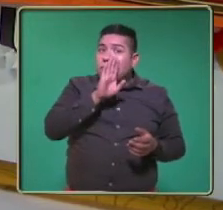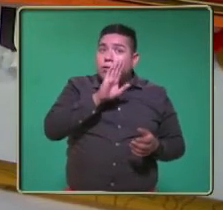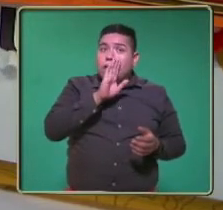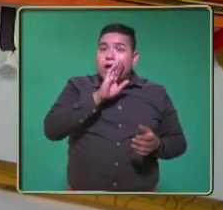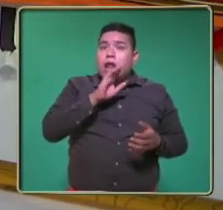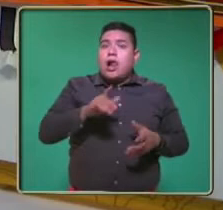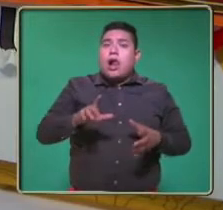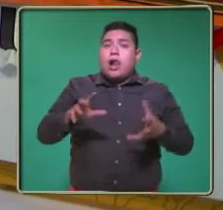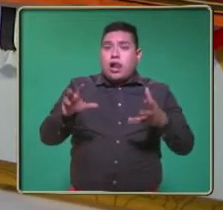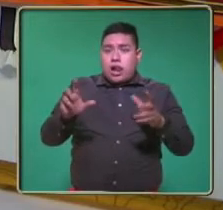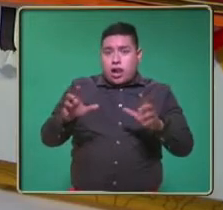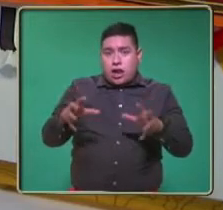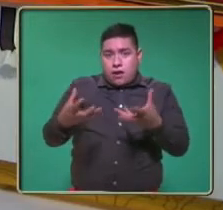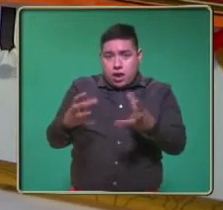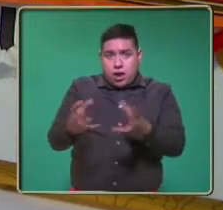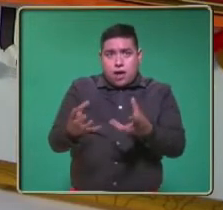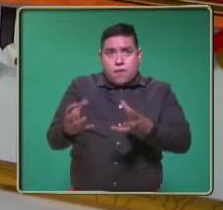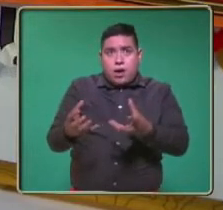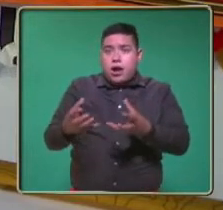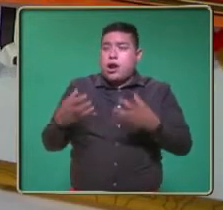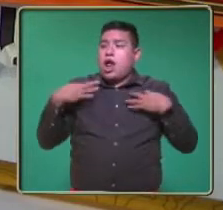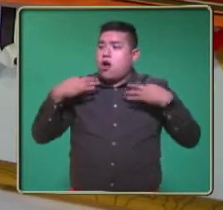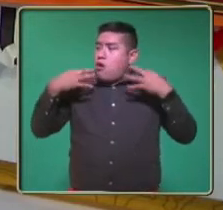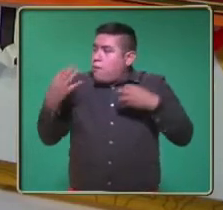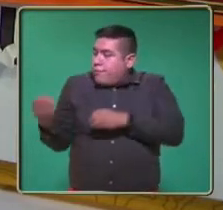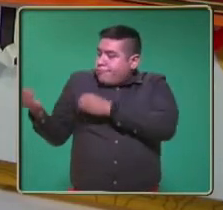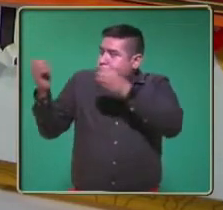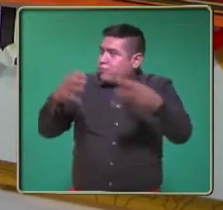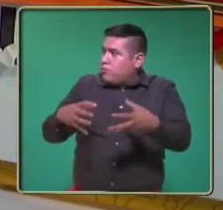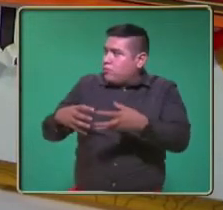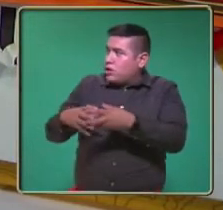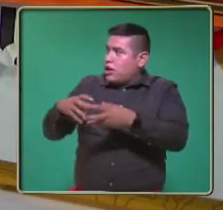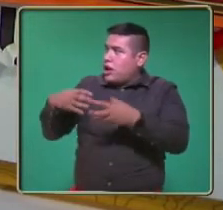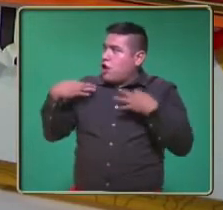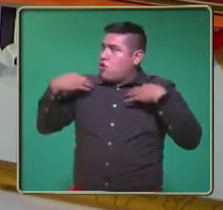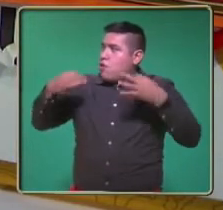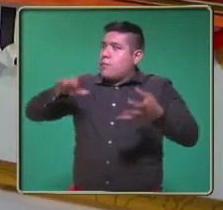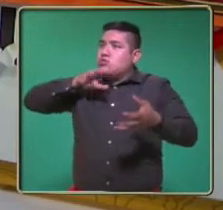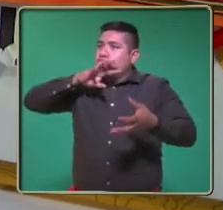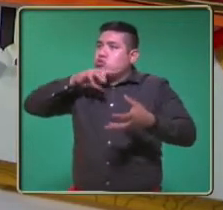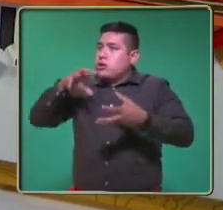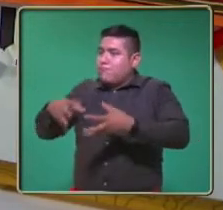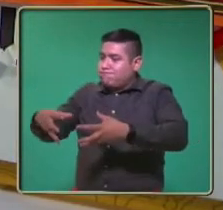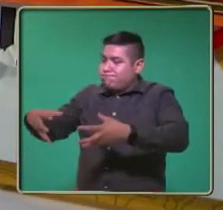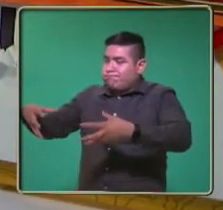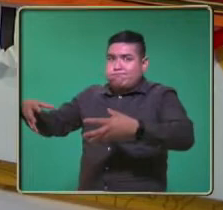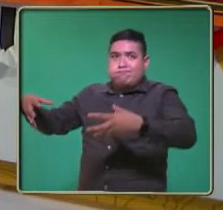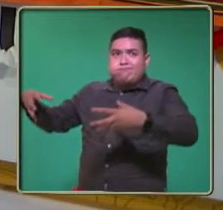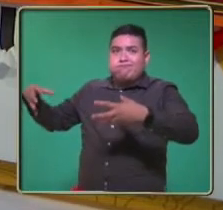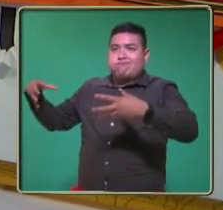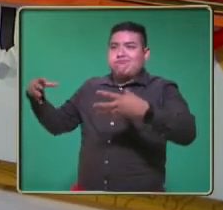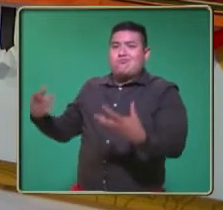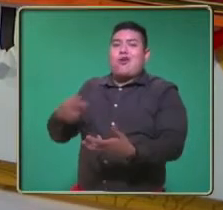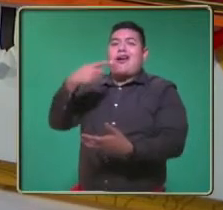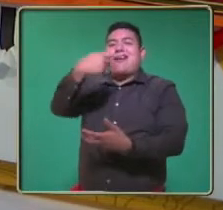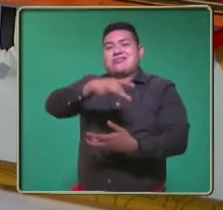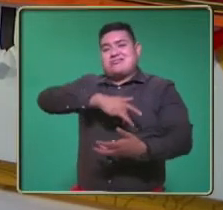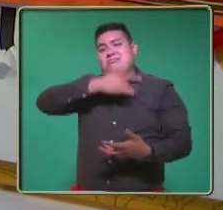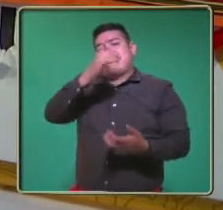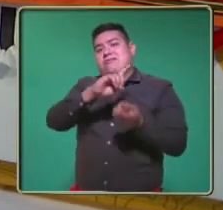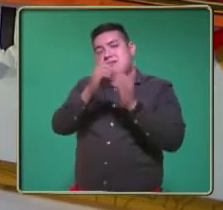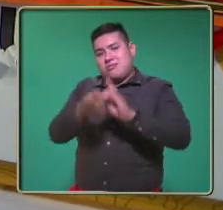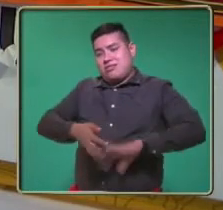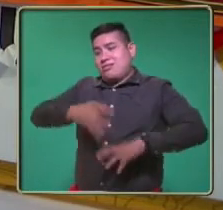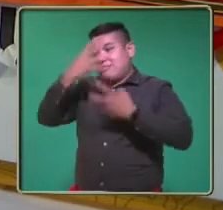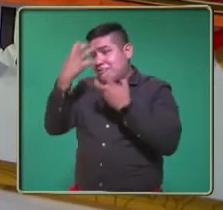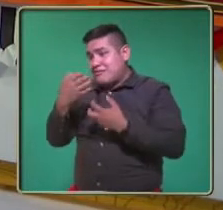lavar, ¿por qué deja que se acumule? Pues es esa depresión que ella está sintiendo y que ella está viviendo como madre